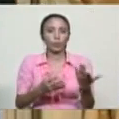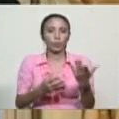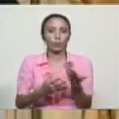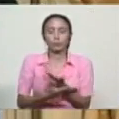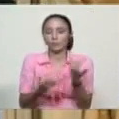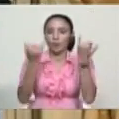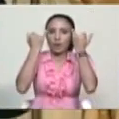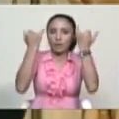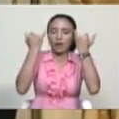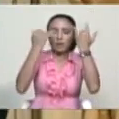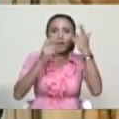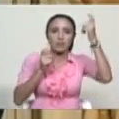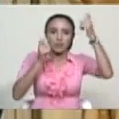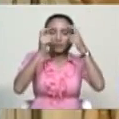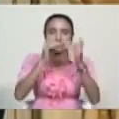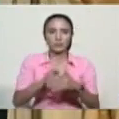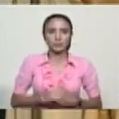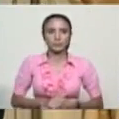entorno